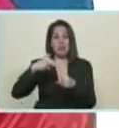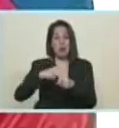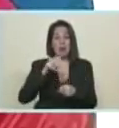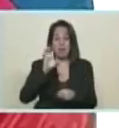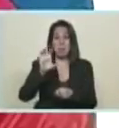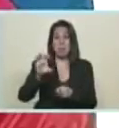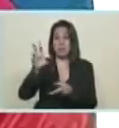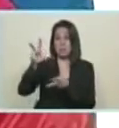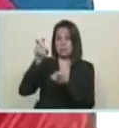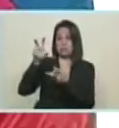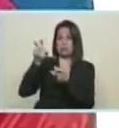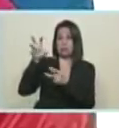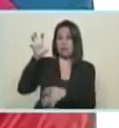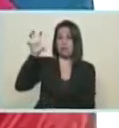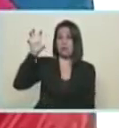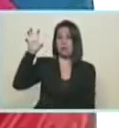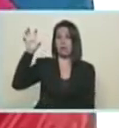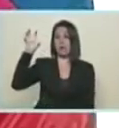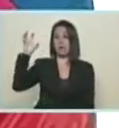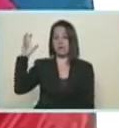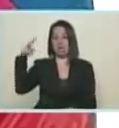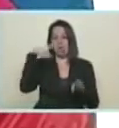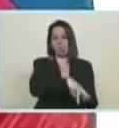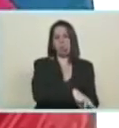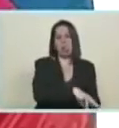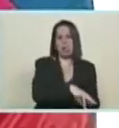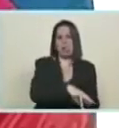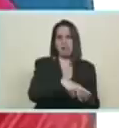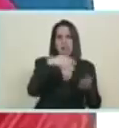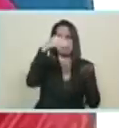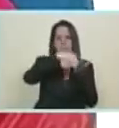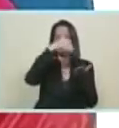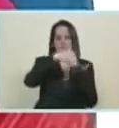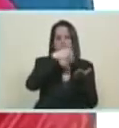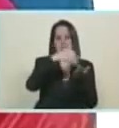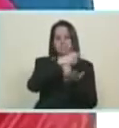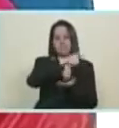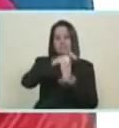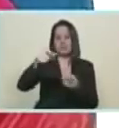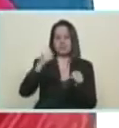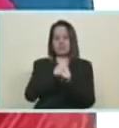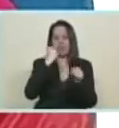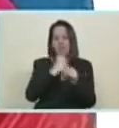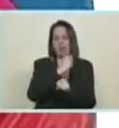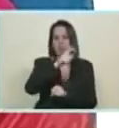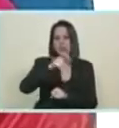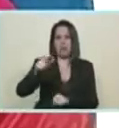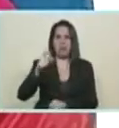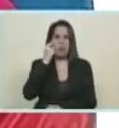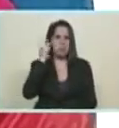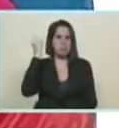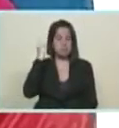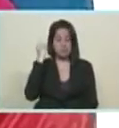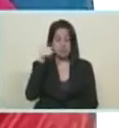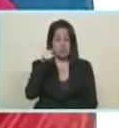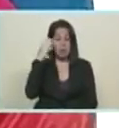no solo se dedicaron a maltratar a la clase obrera como la han maltratado, sino que se